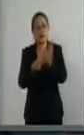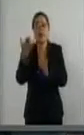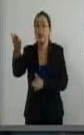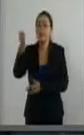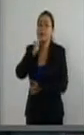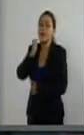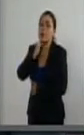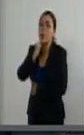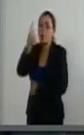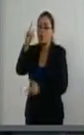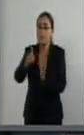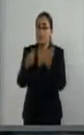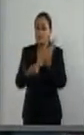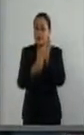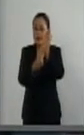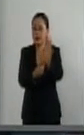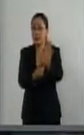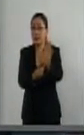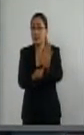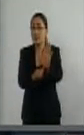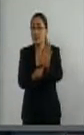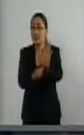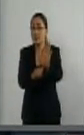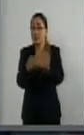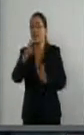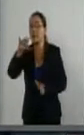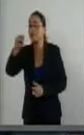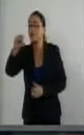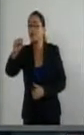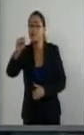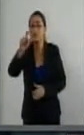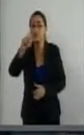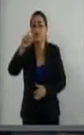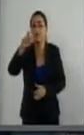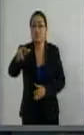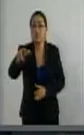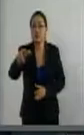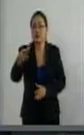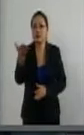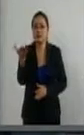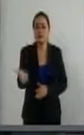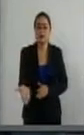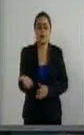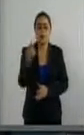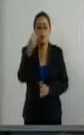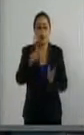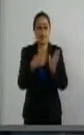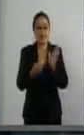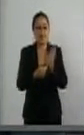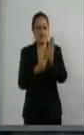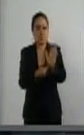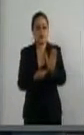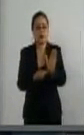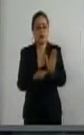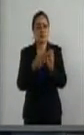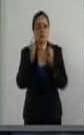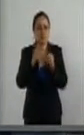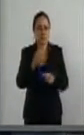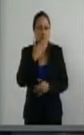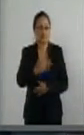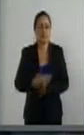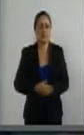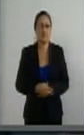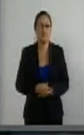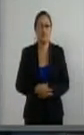Las presenta en una exhibición. Senador Ríos Peter, las presenta en una exhibición. Muy bien. Va